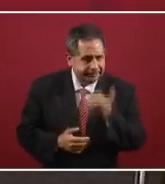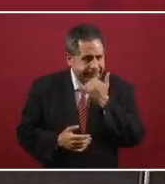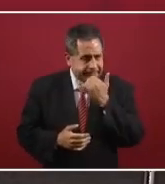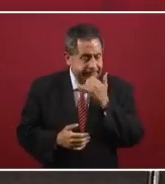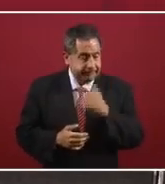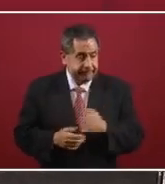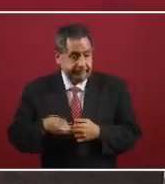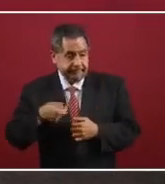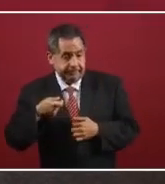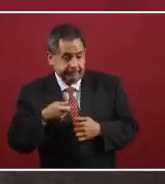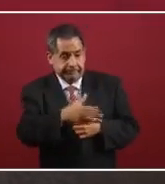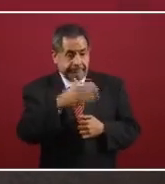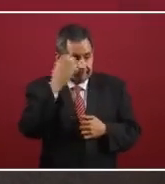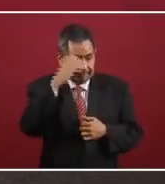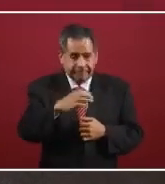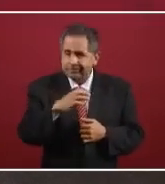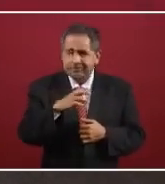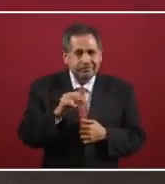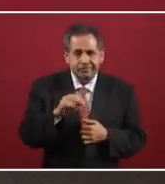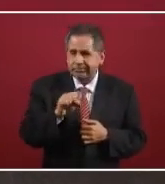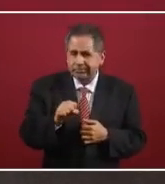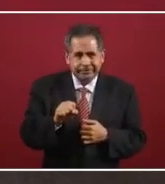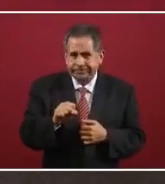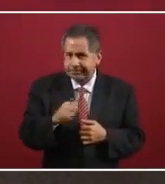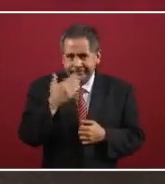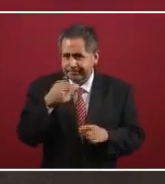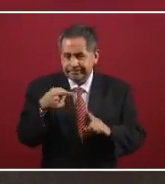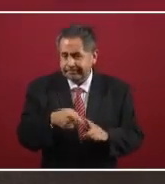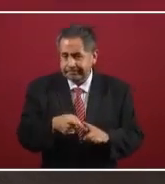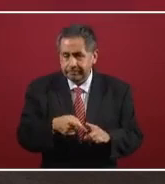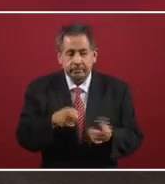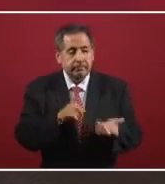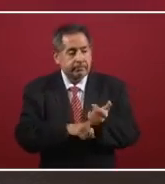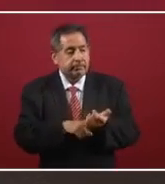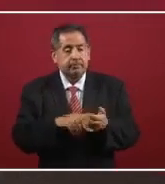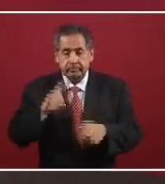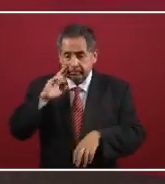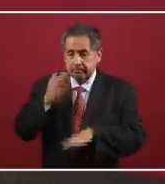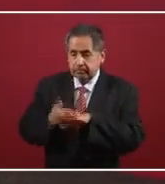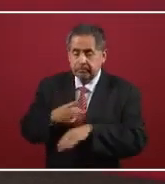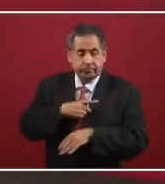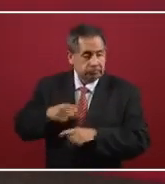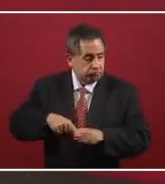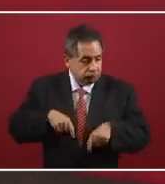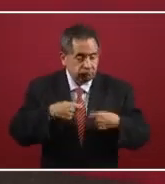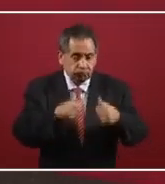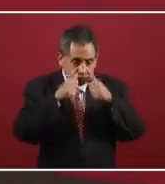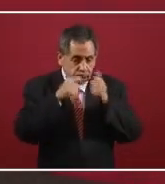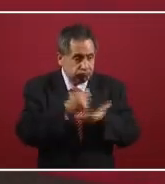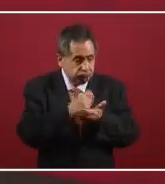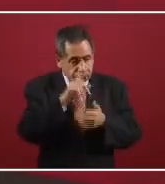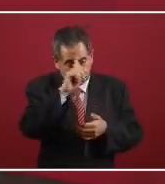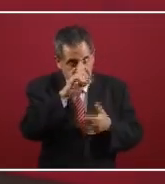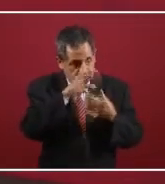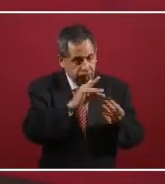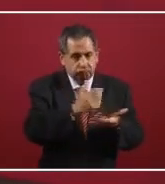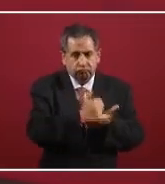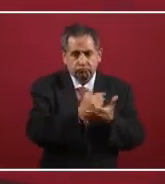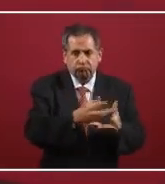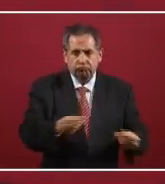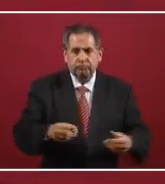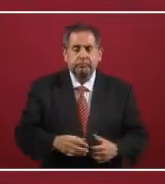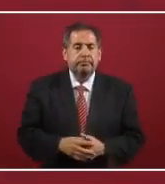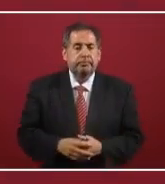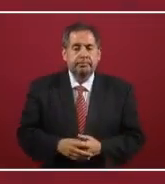Criminalizar a la víctima en lugar de asumir la responsabilidad del Estado de brindarle los servicios. Vamos a